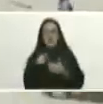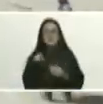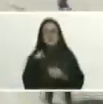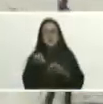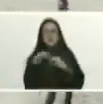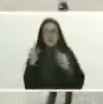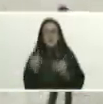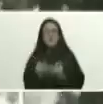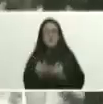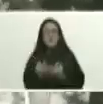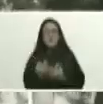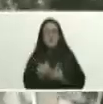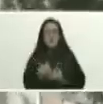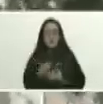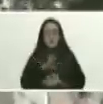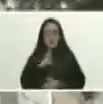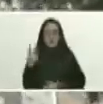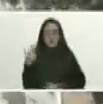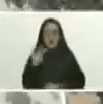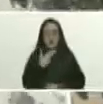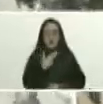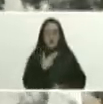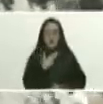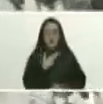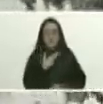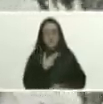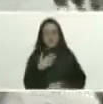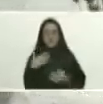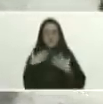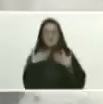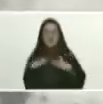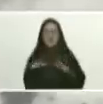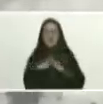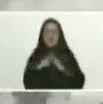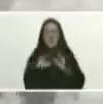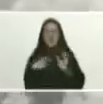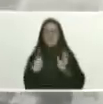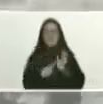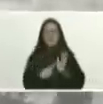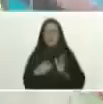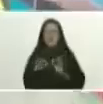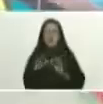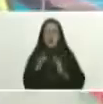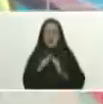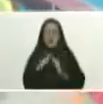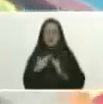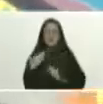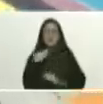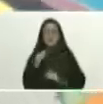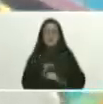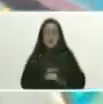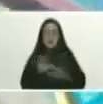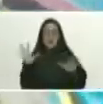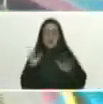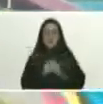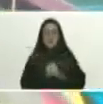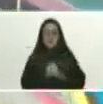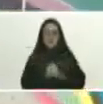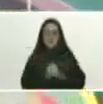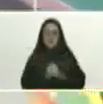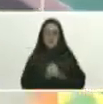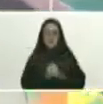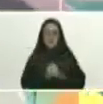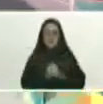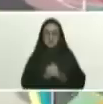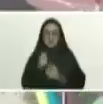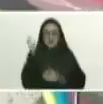familias, recuerden, de Tejerías que tuvieron pérdida total o afectación grave para, bueno, lo que